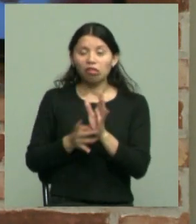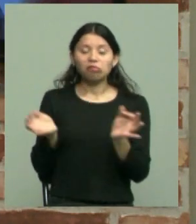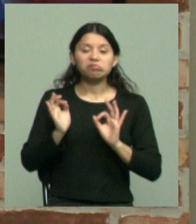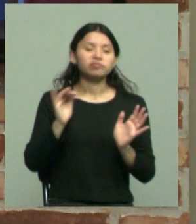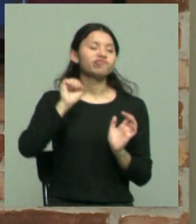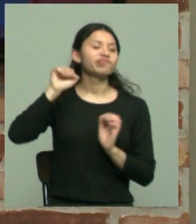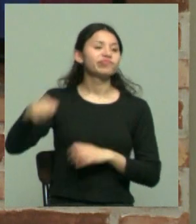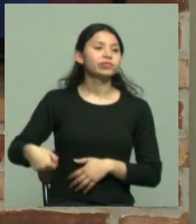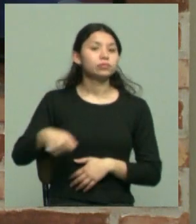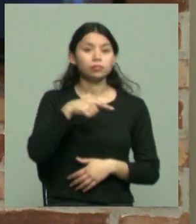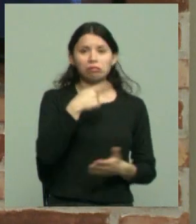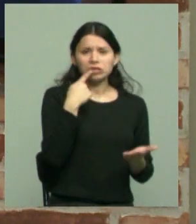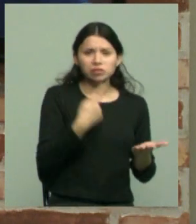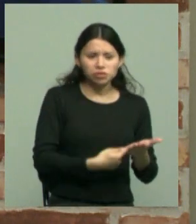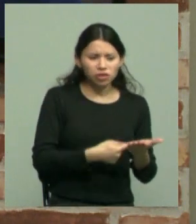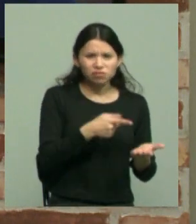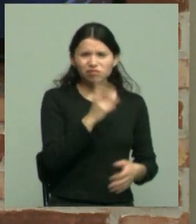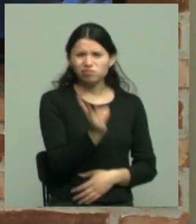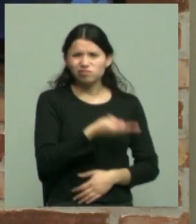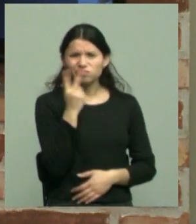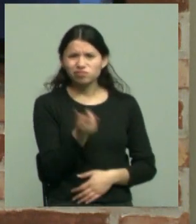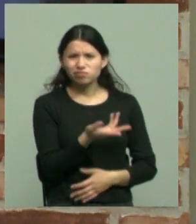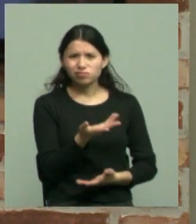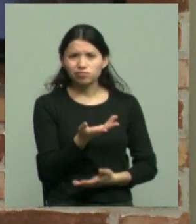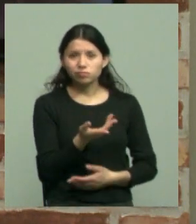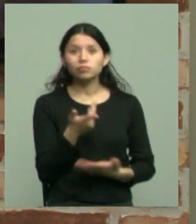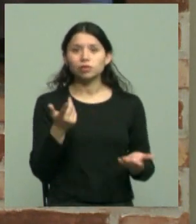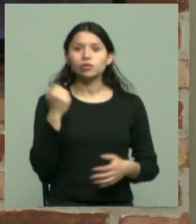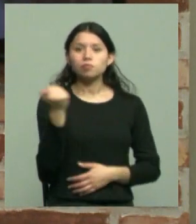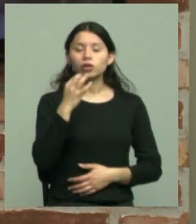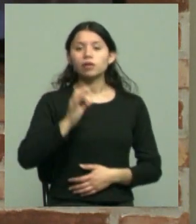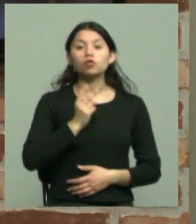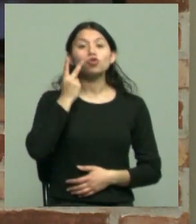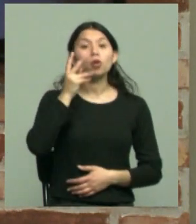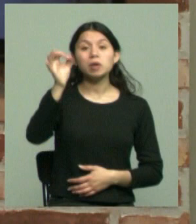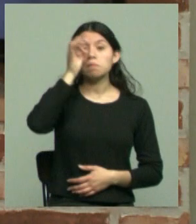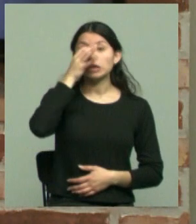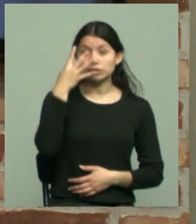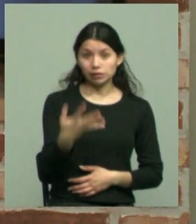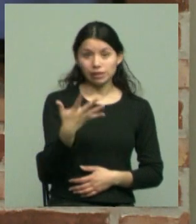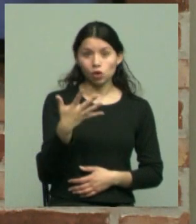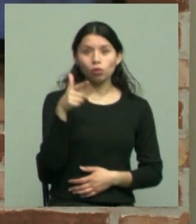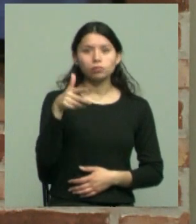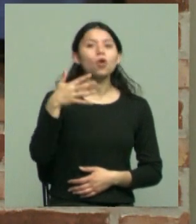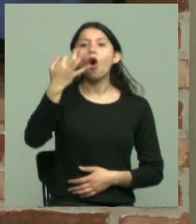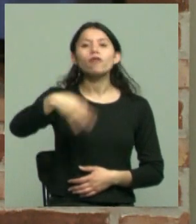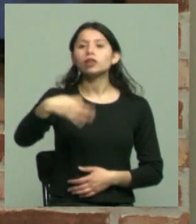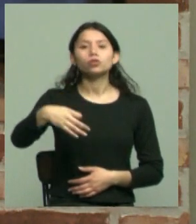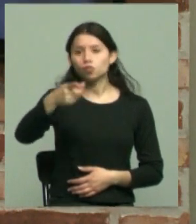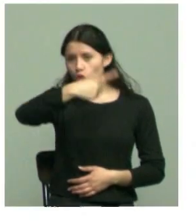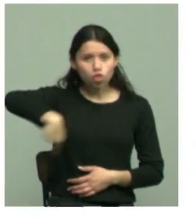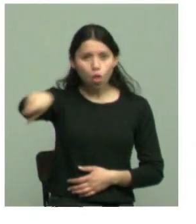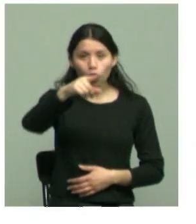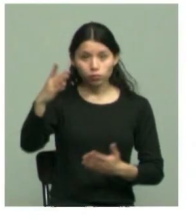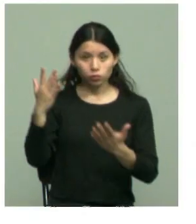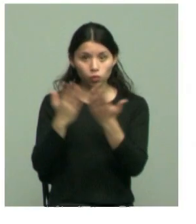eso es que en esta oportunidad el censo a partir del año 2025 va a ser obligatorio para todos las y los estudiantes